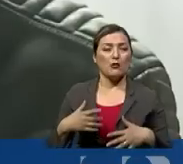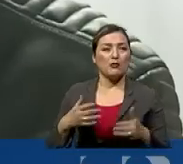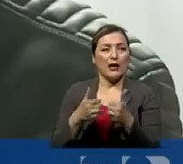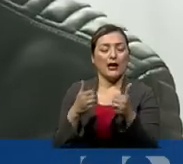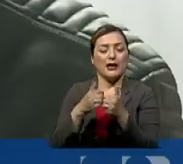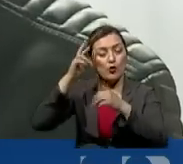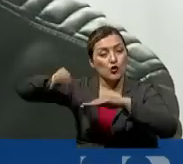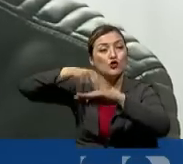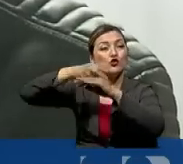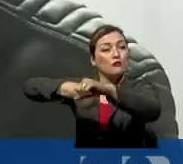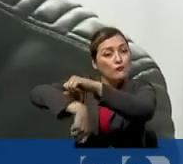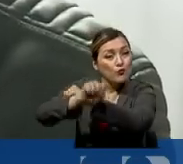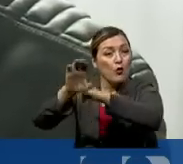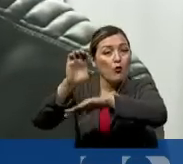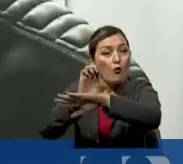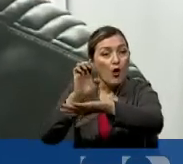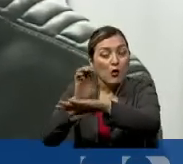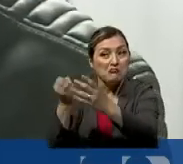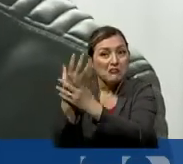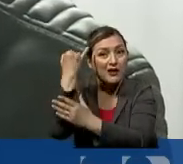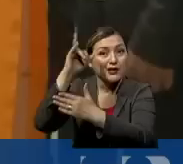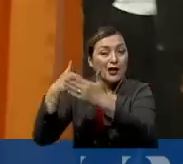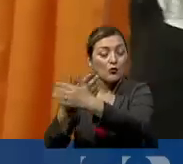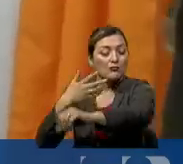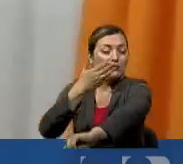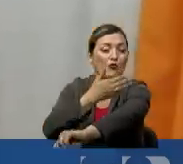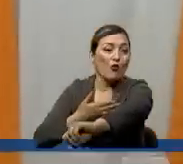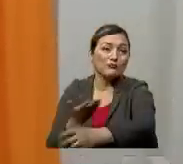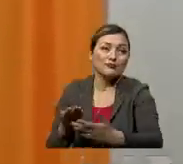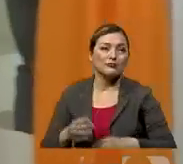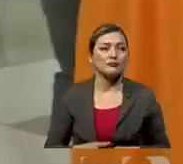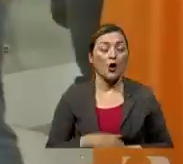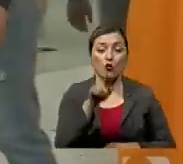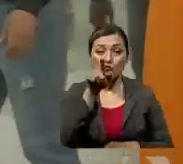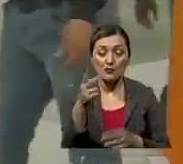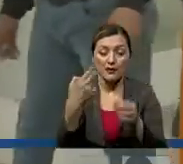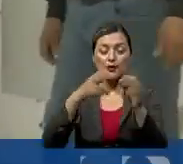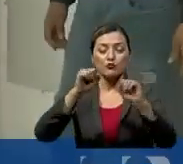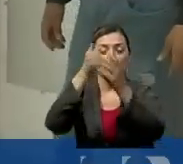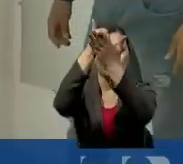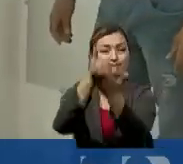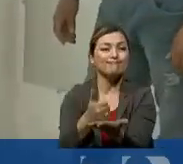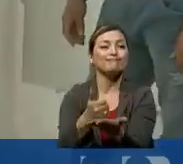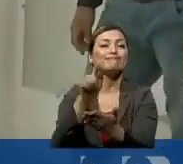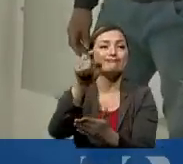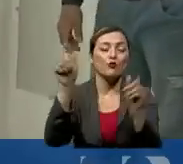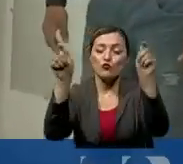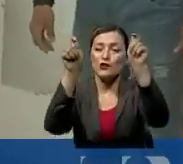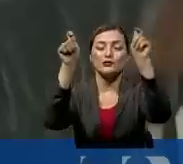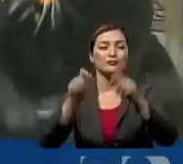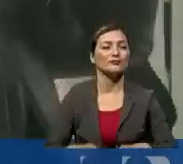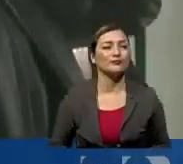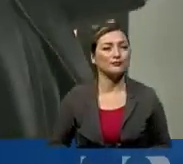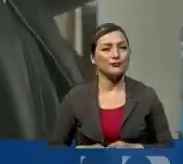Selección Nacional de Fútbol Ecuatoriana del Fútbol de Amputados. Usted también puede ser parte de la ayuda que necesita esta